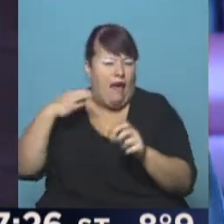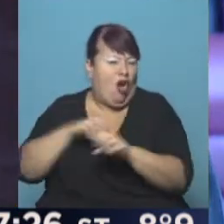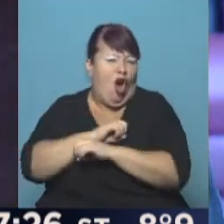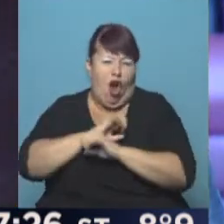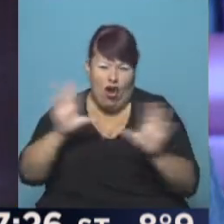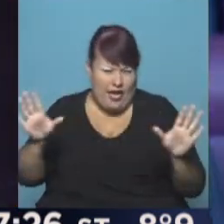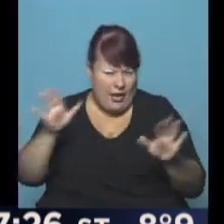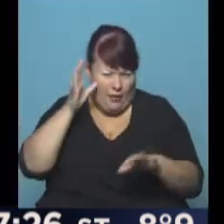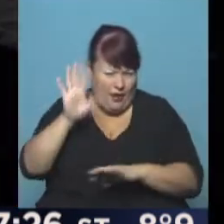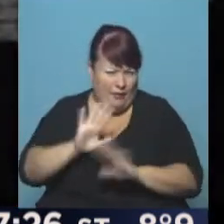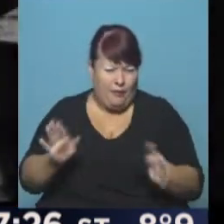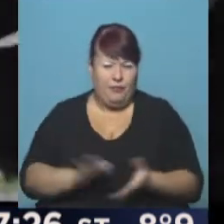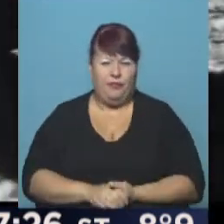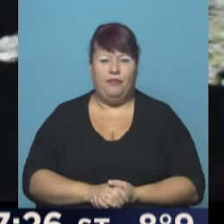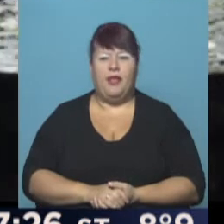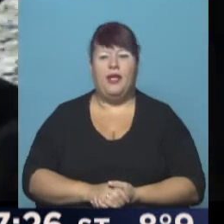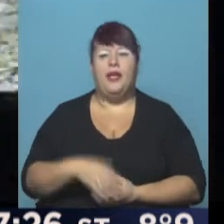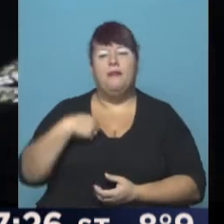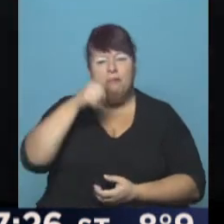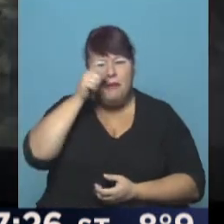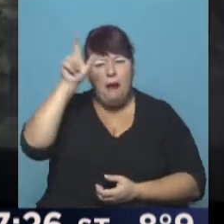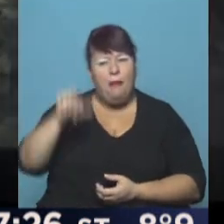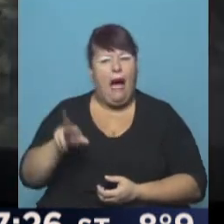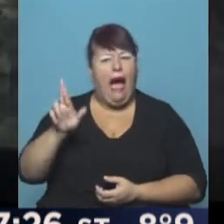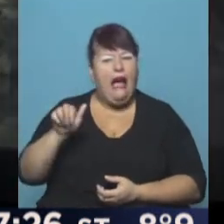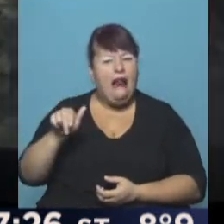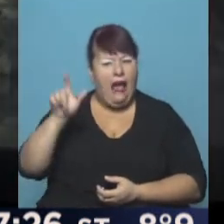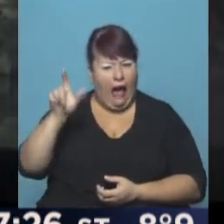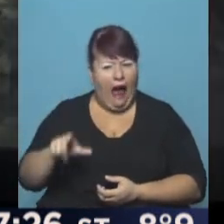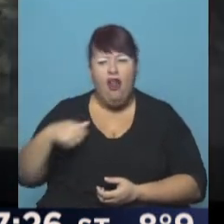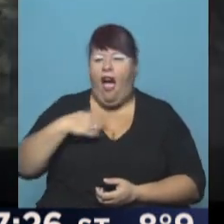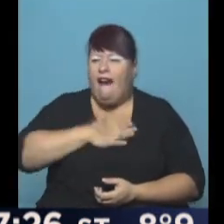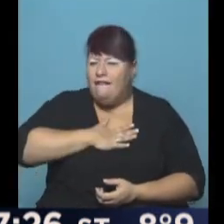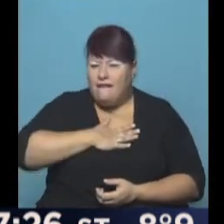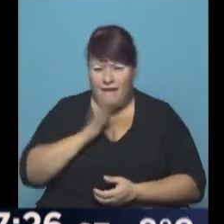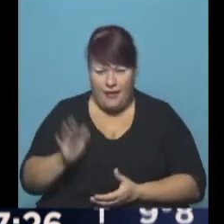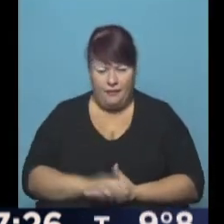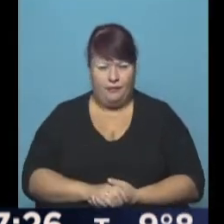tremendamente oscuro mi papá era un hombre raro yo la amaba